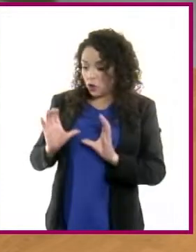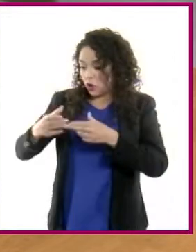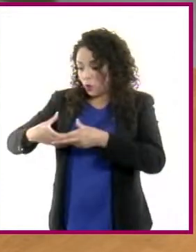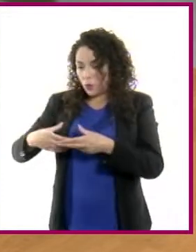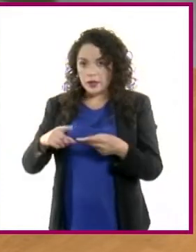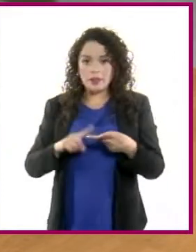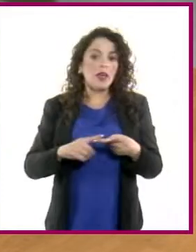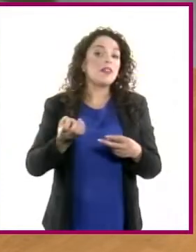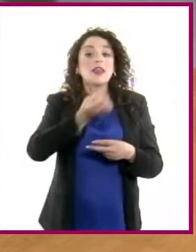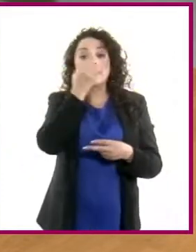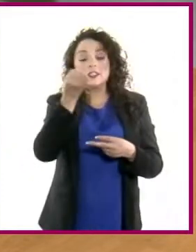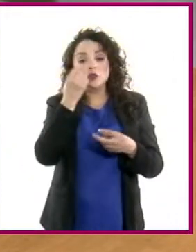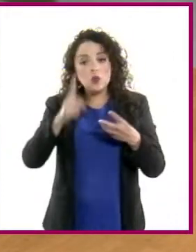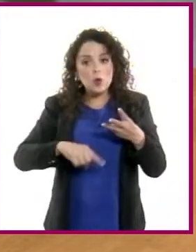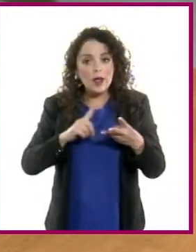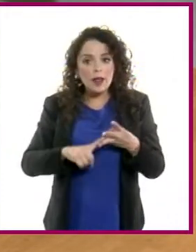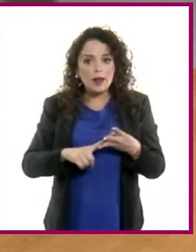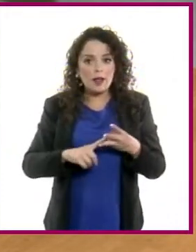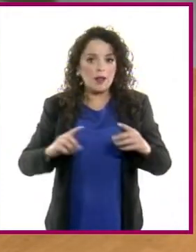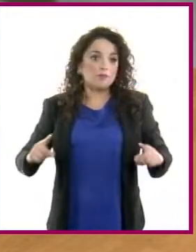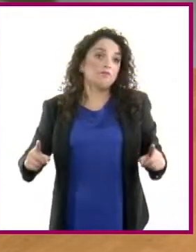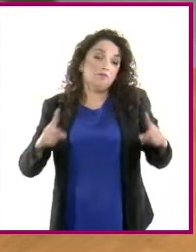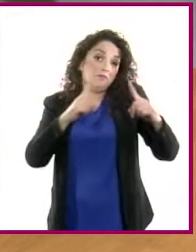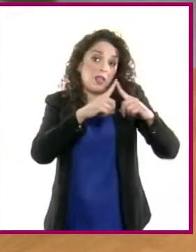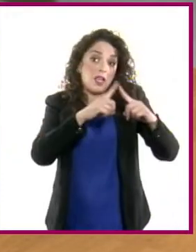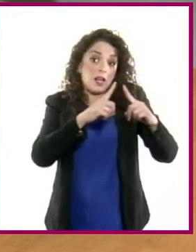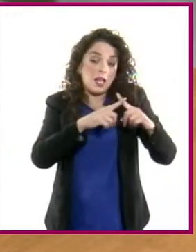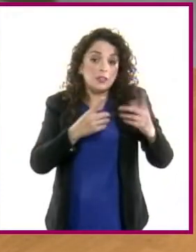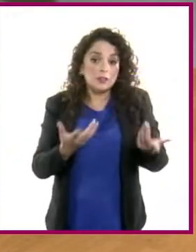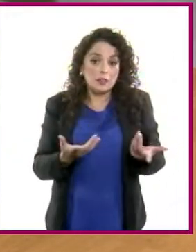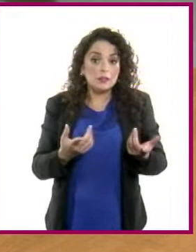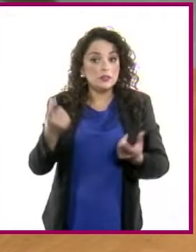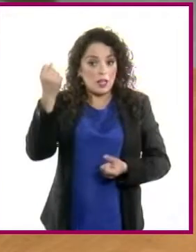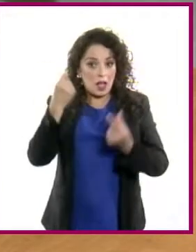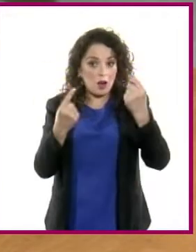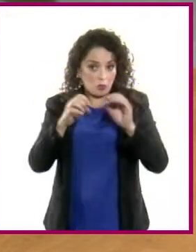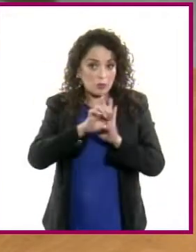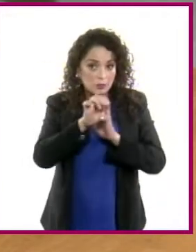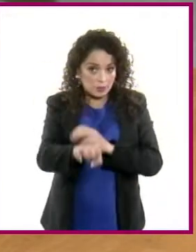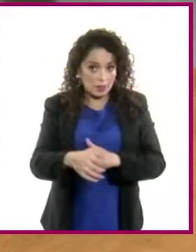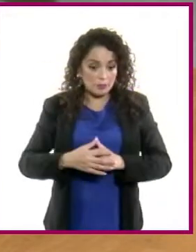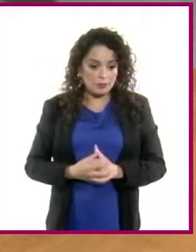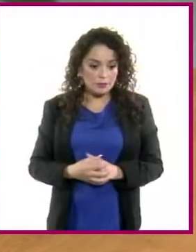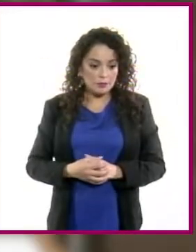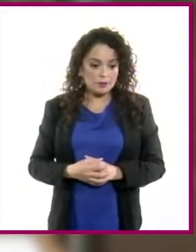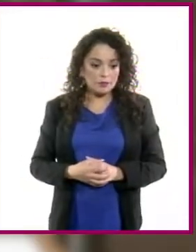las escuelas y las iglesias son algunas.